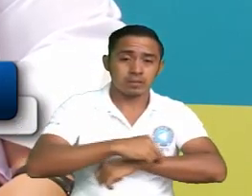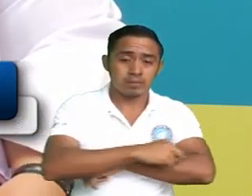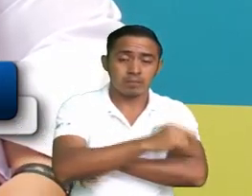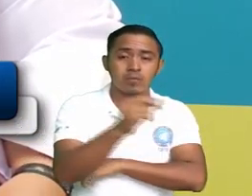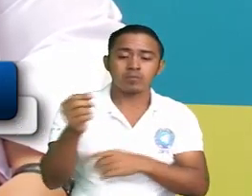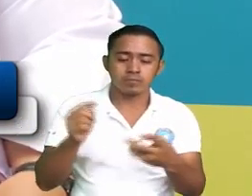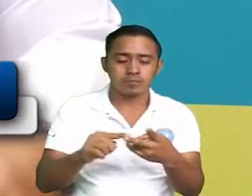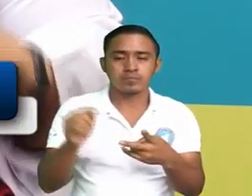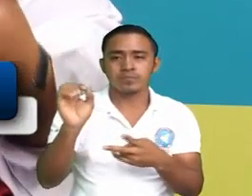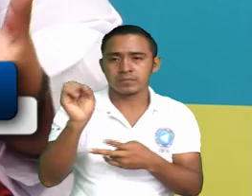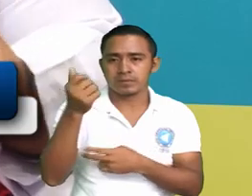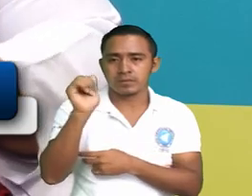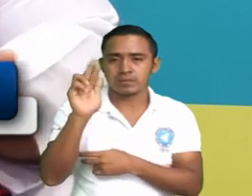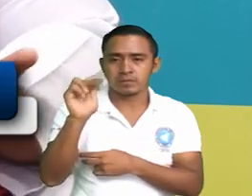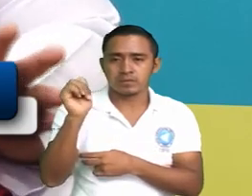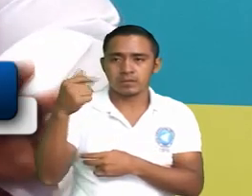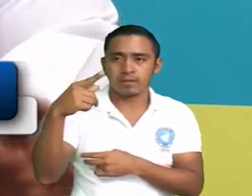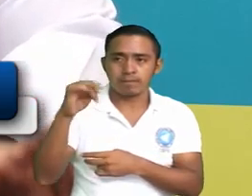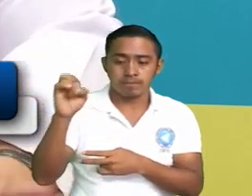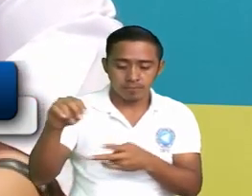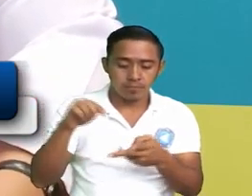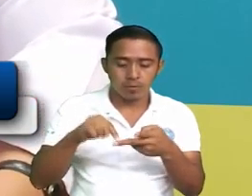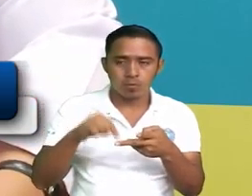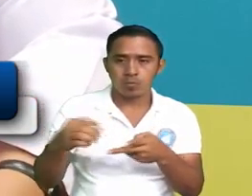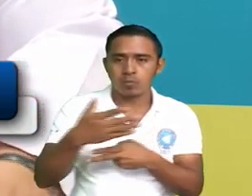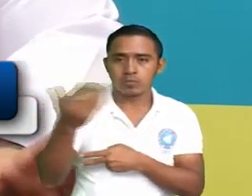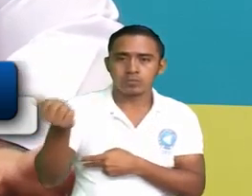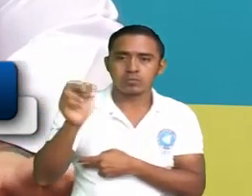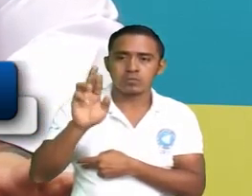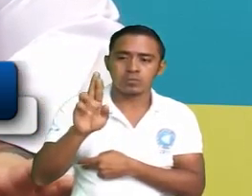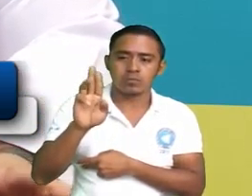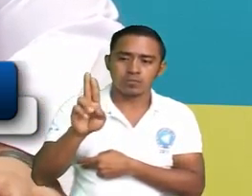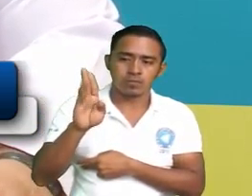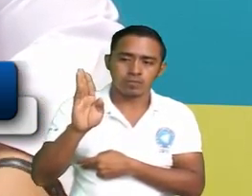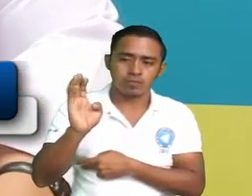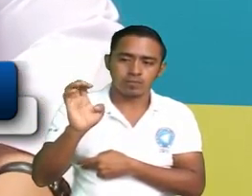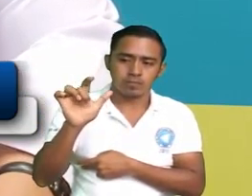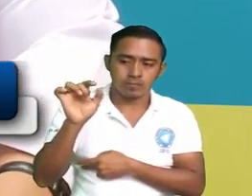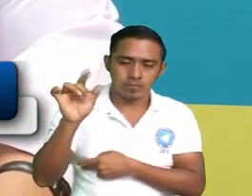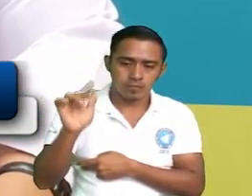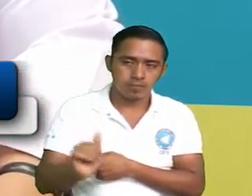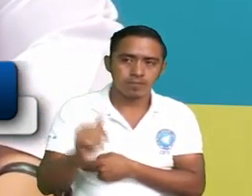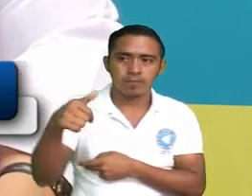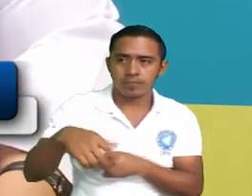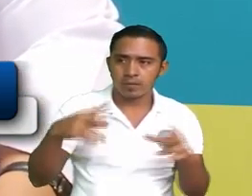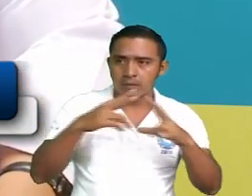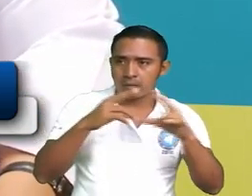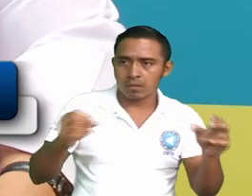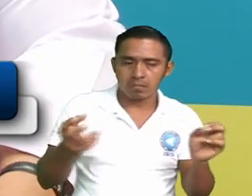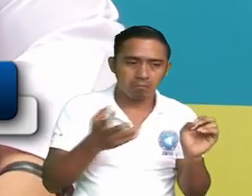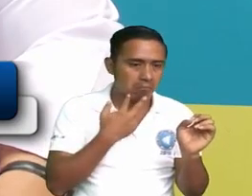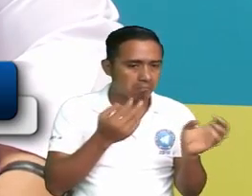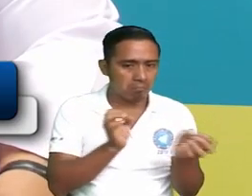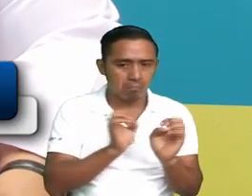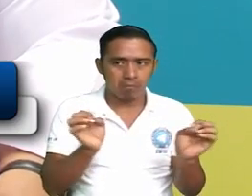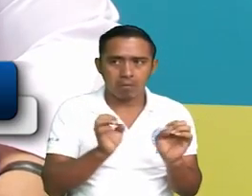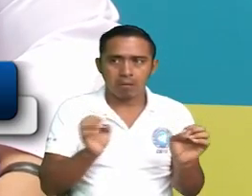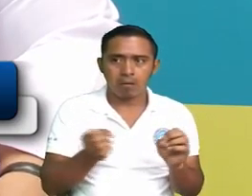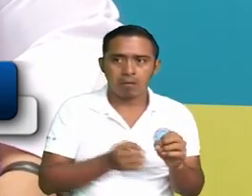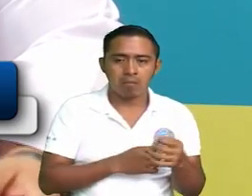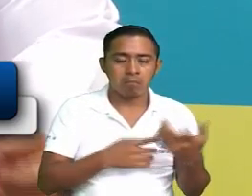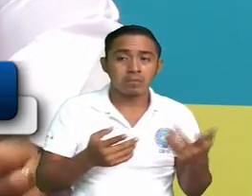alerta de sarampión rubiola en otros países. Nosotros como Nicaragua no hemos tenido todavía momento un